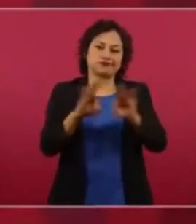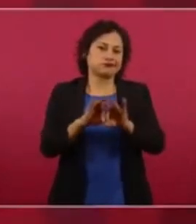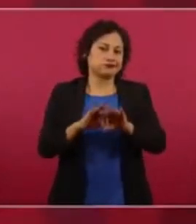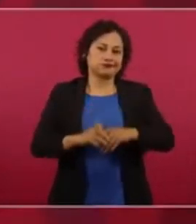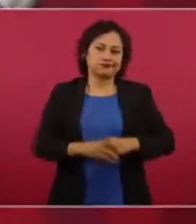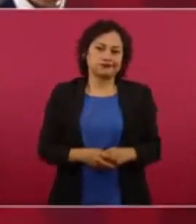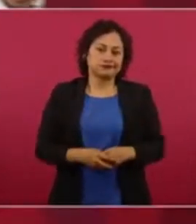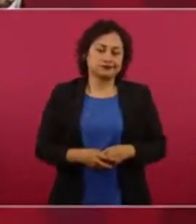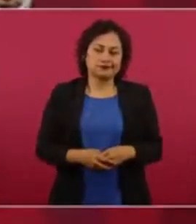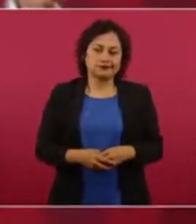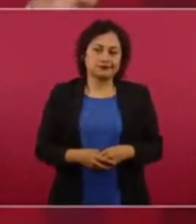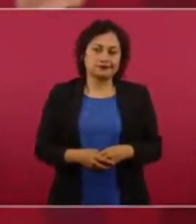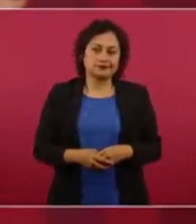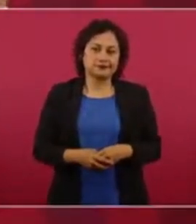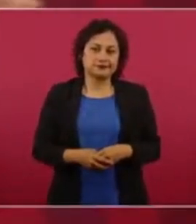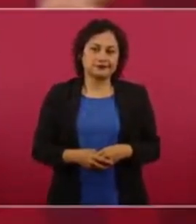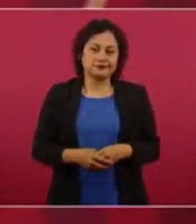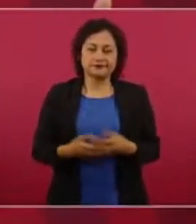Puede uno